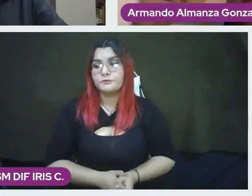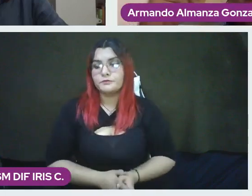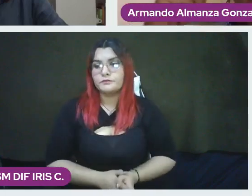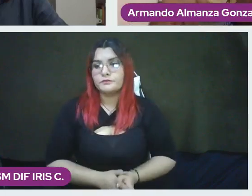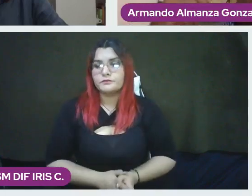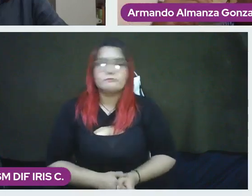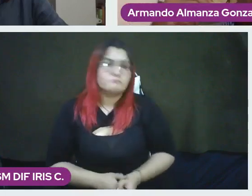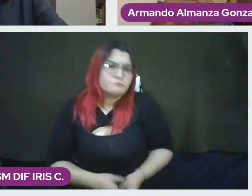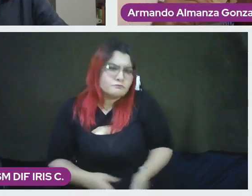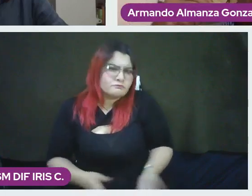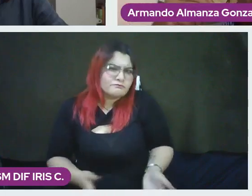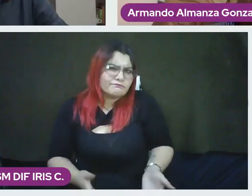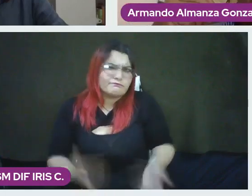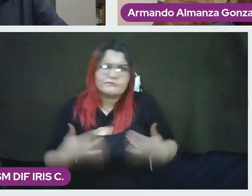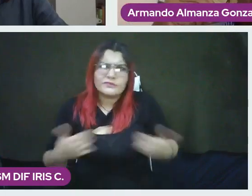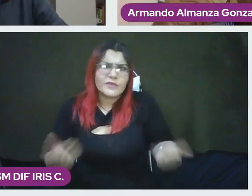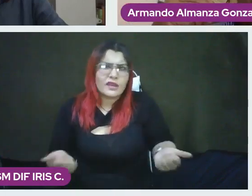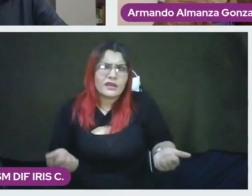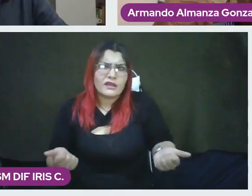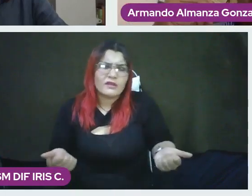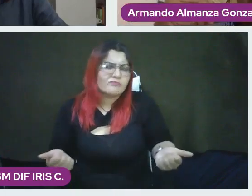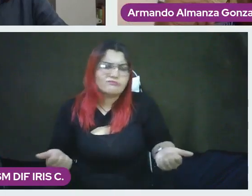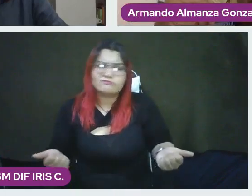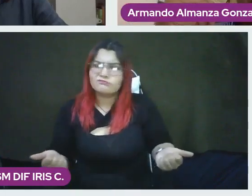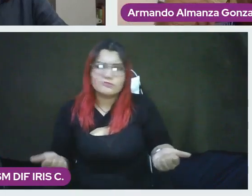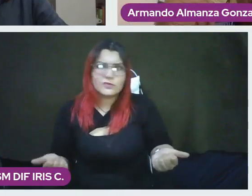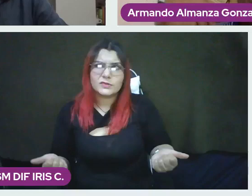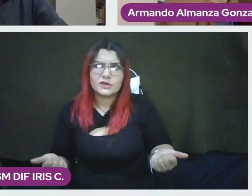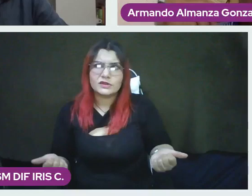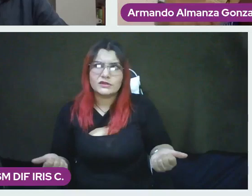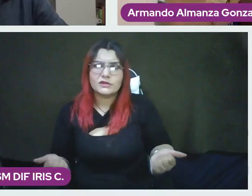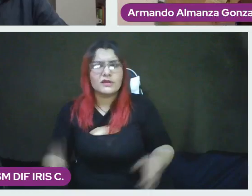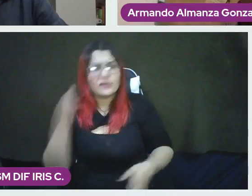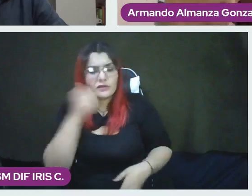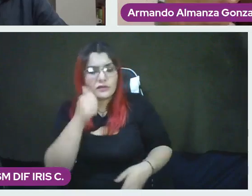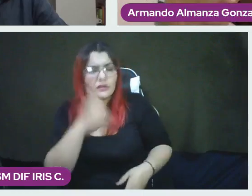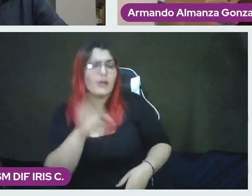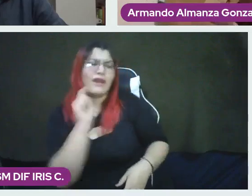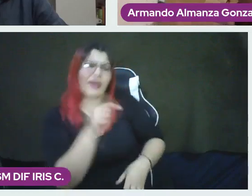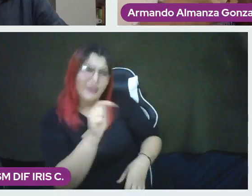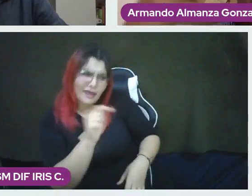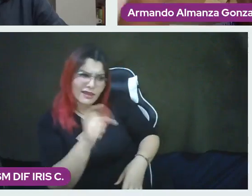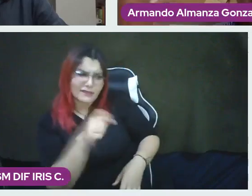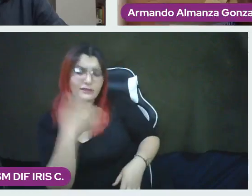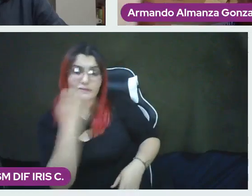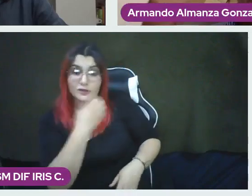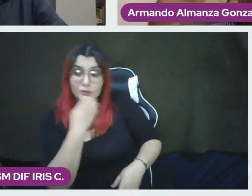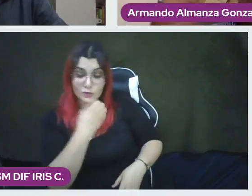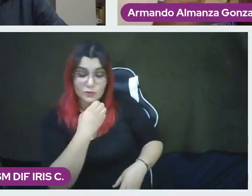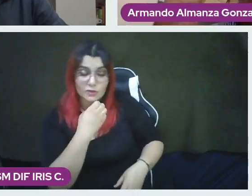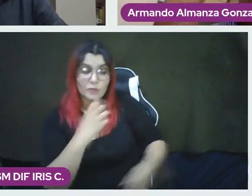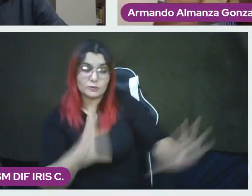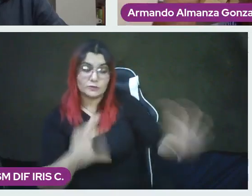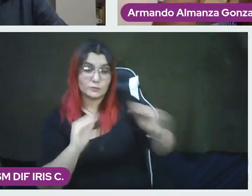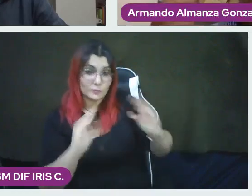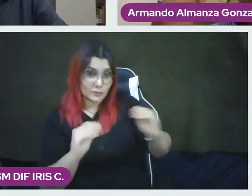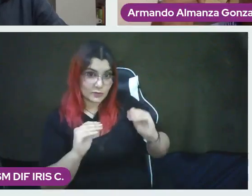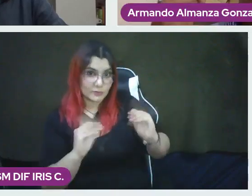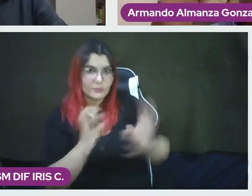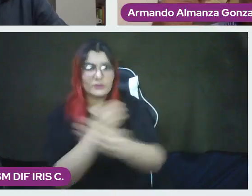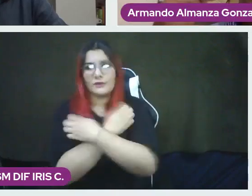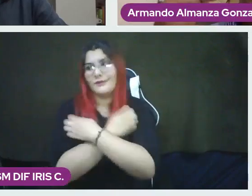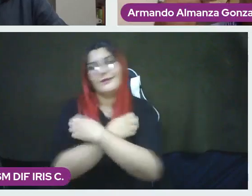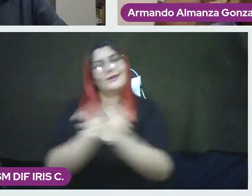malentendido que la educación se da en las escuelas. En una oportunidad que tuve de ir a trabajar